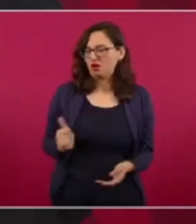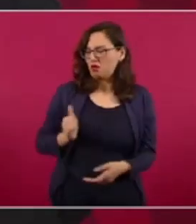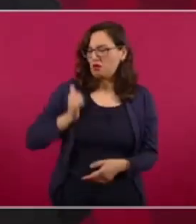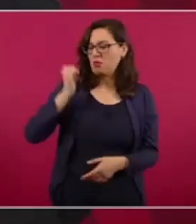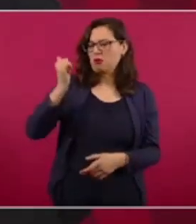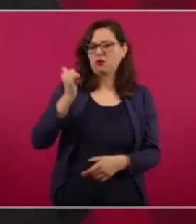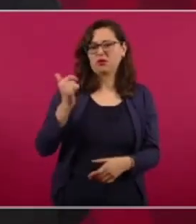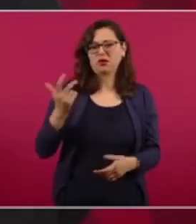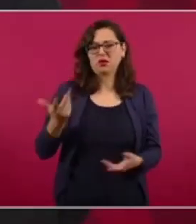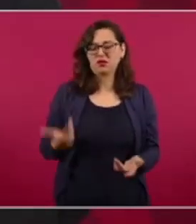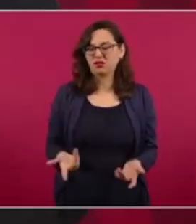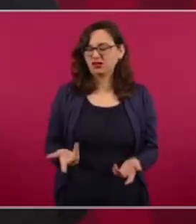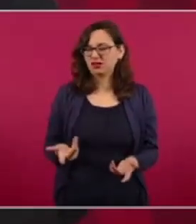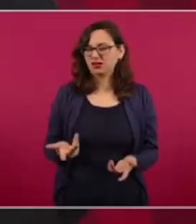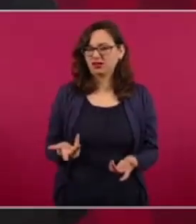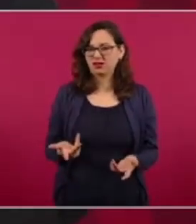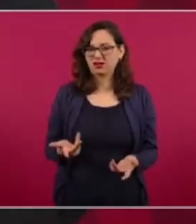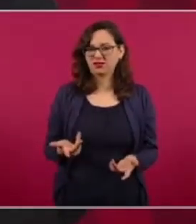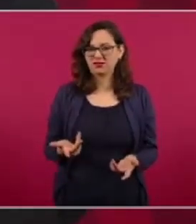medrando